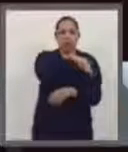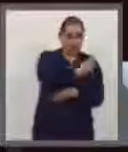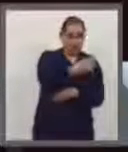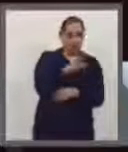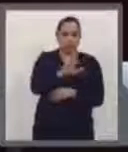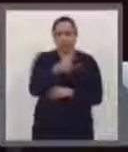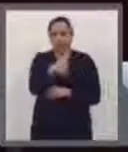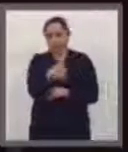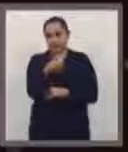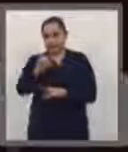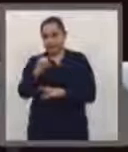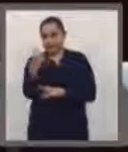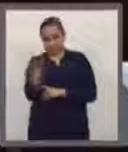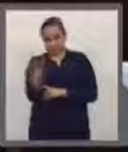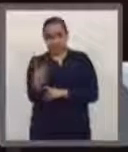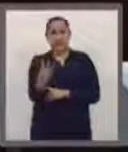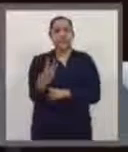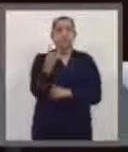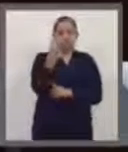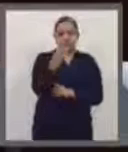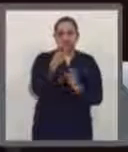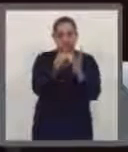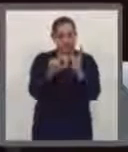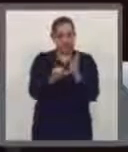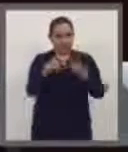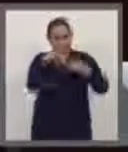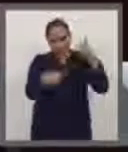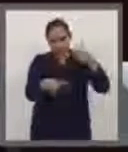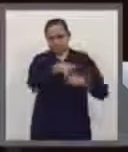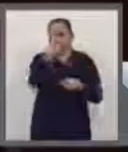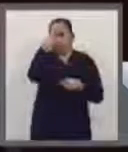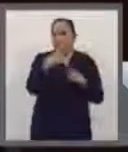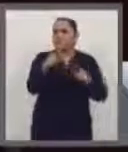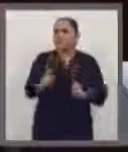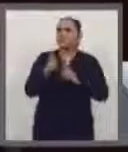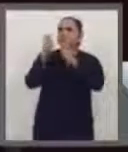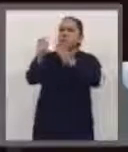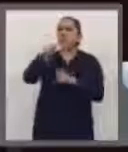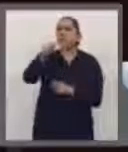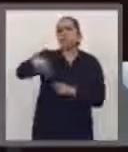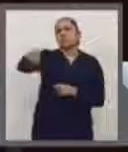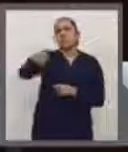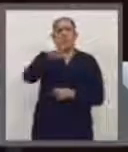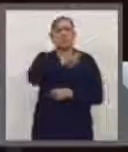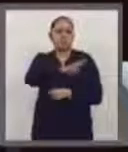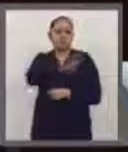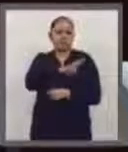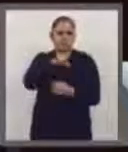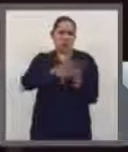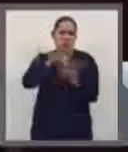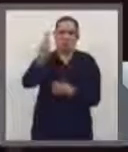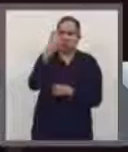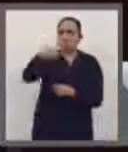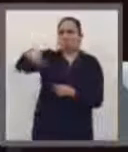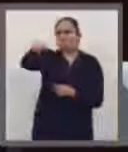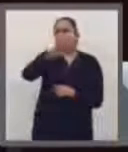63, donde se suprimen las referencias a autorizar o delegar a las instituciones particulares la facultad de